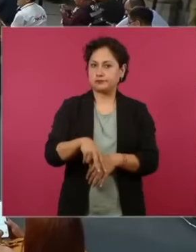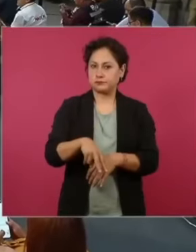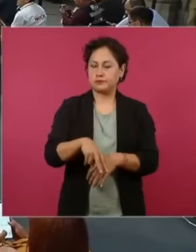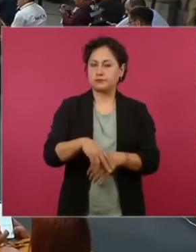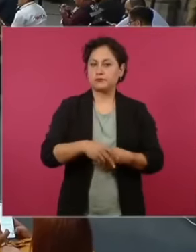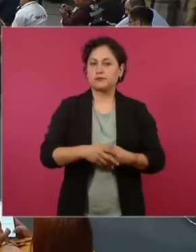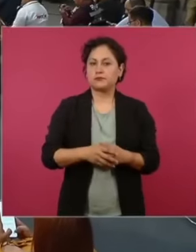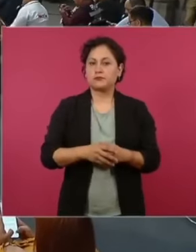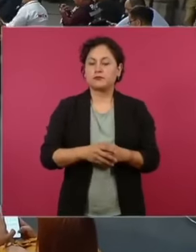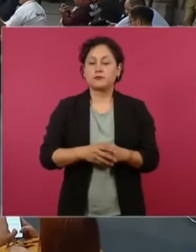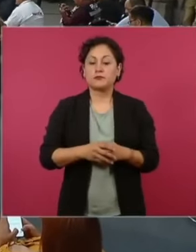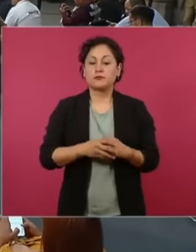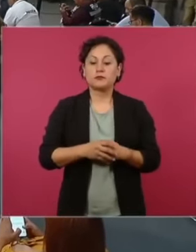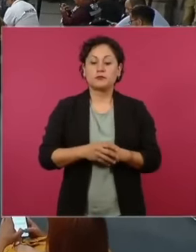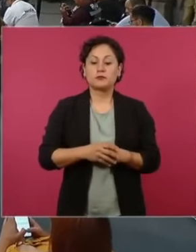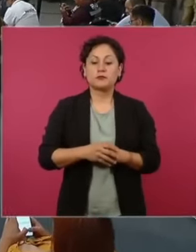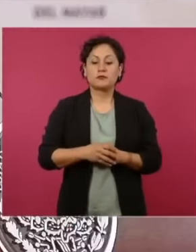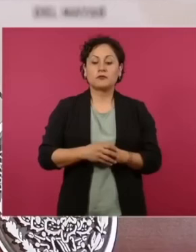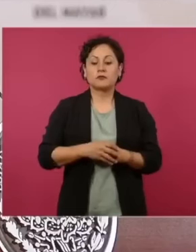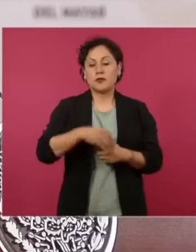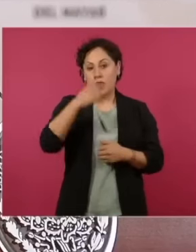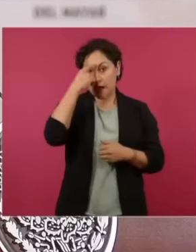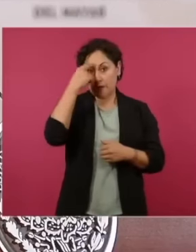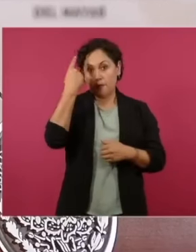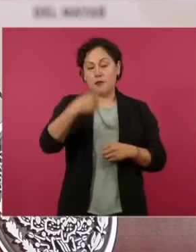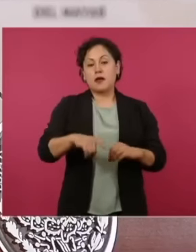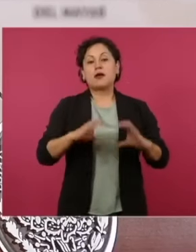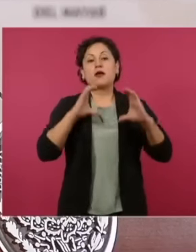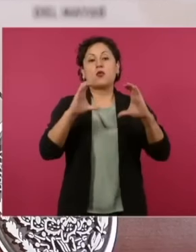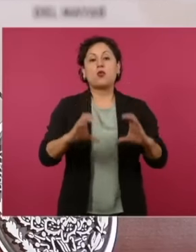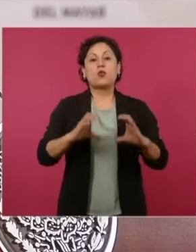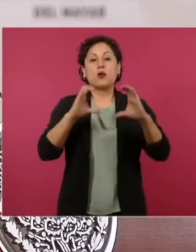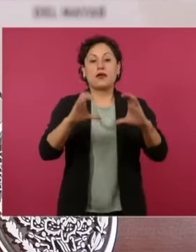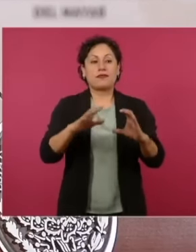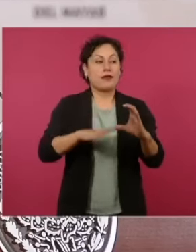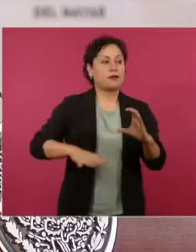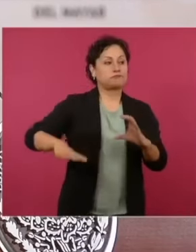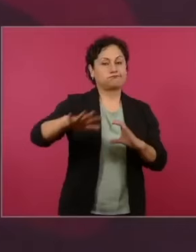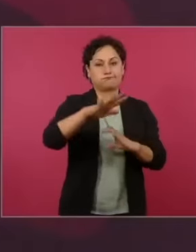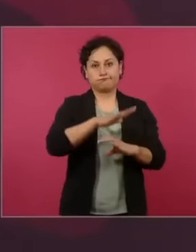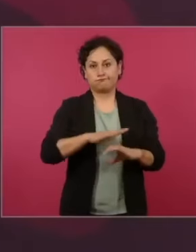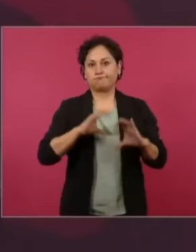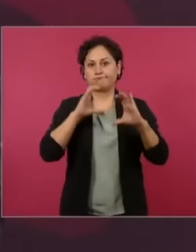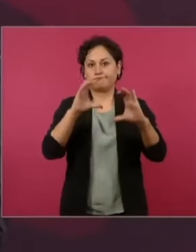no se destruye el territorio y son